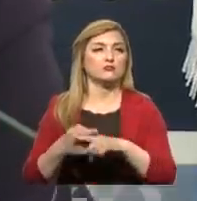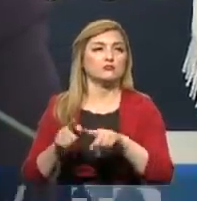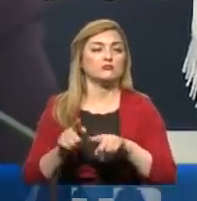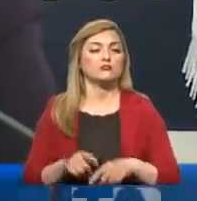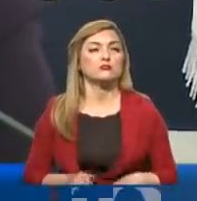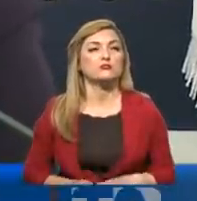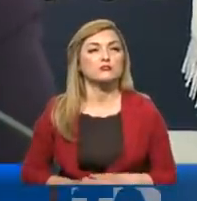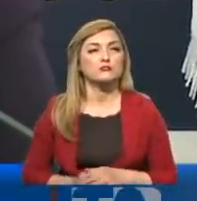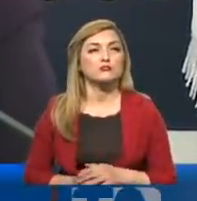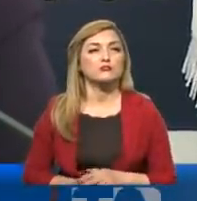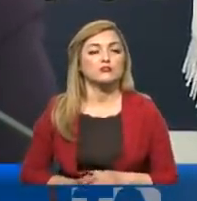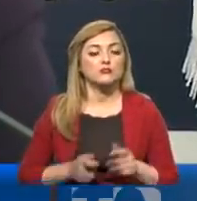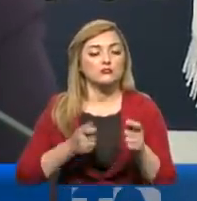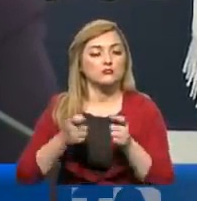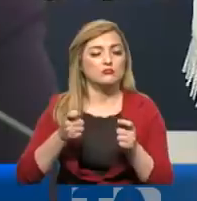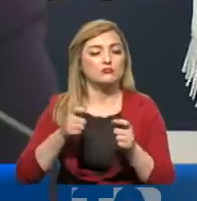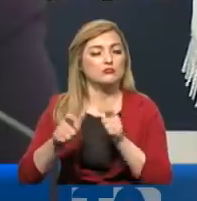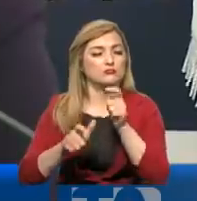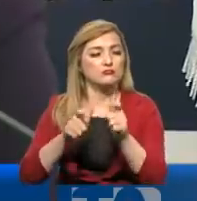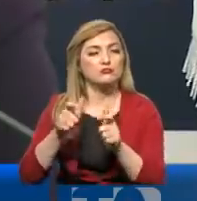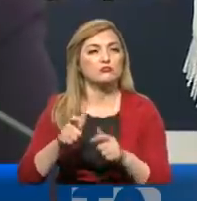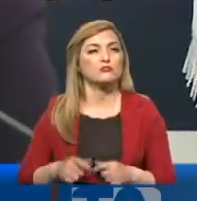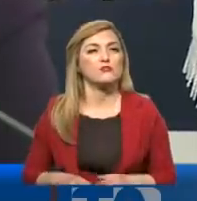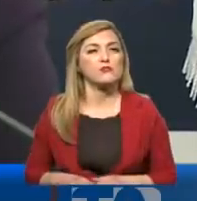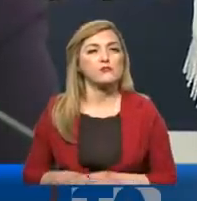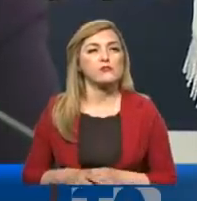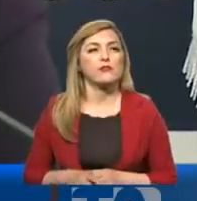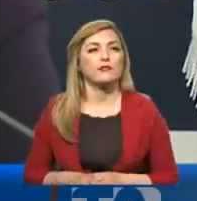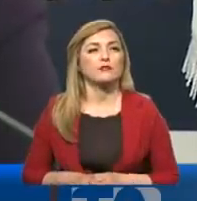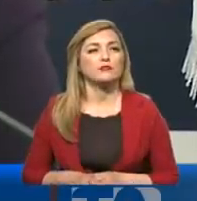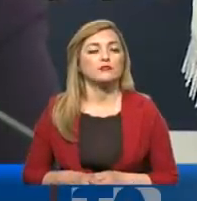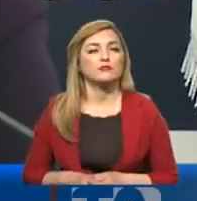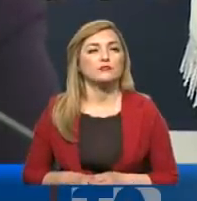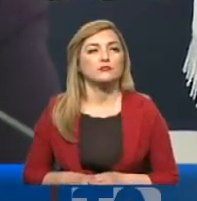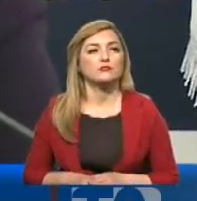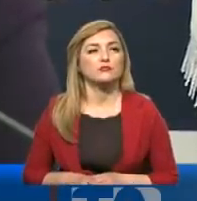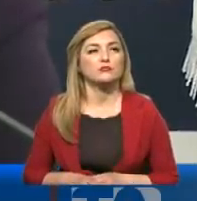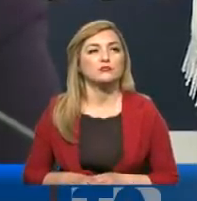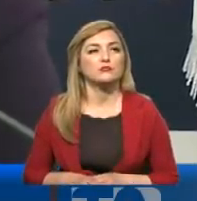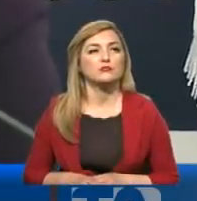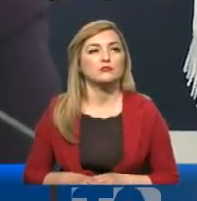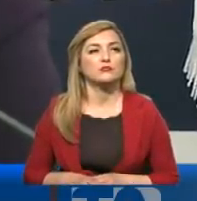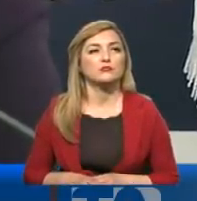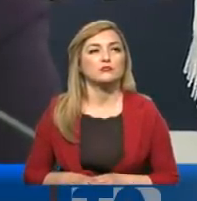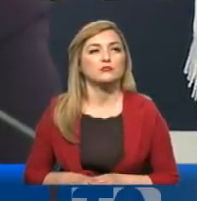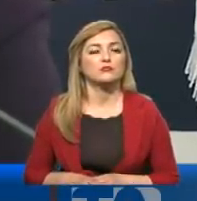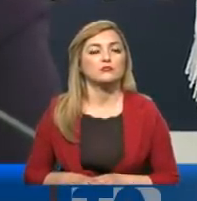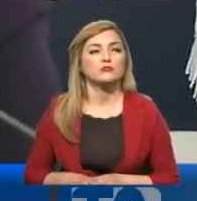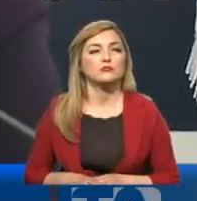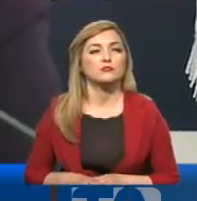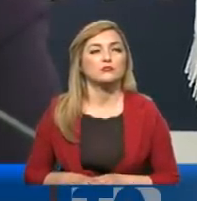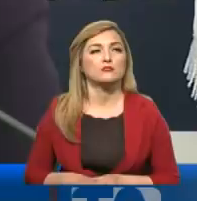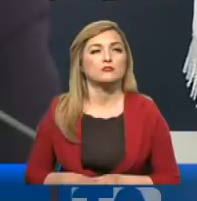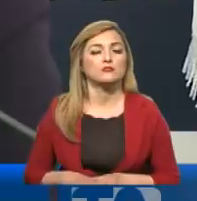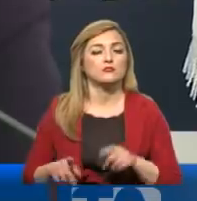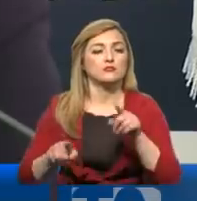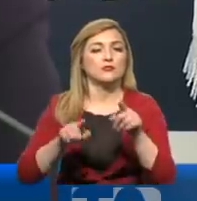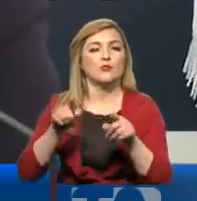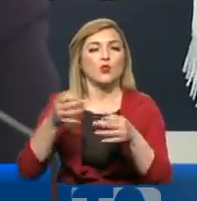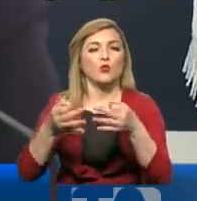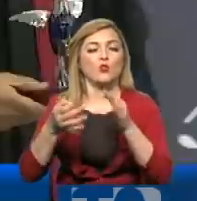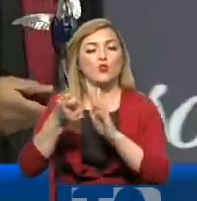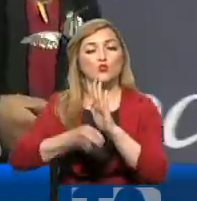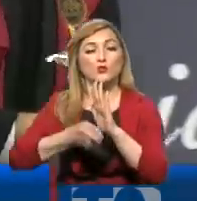disciplinario a aquellos pocos que no merecen el nombre de constituirse un servidor de la